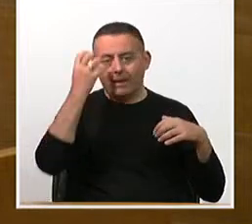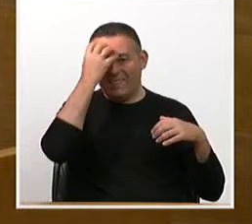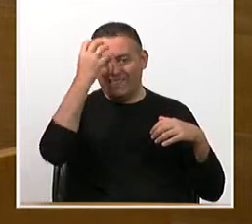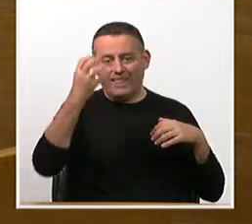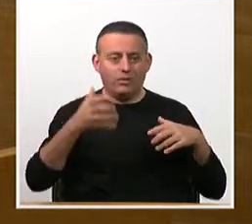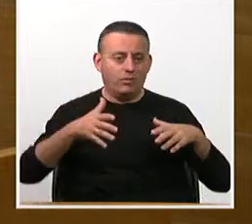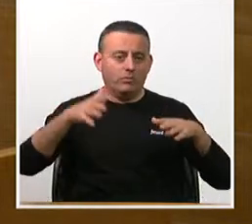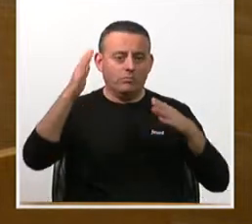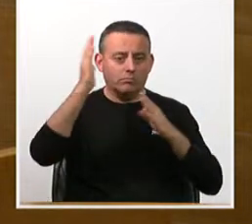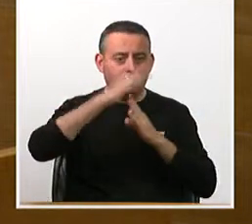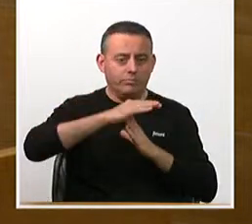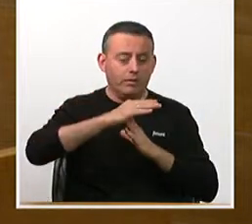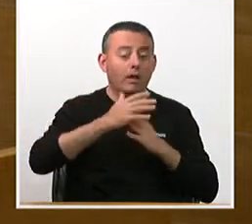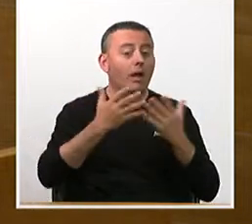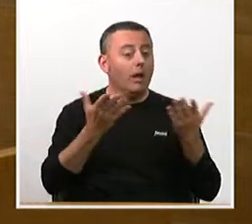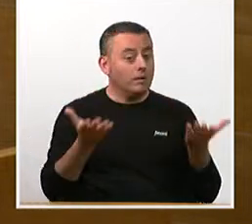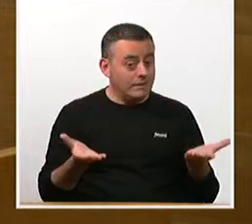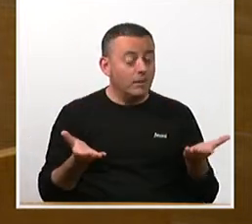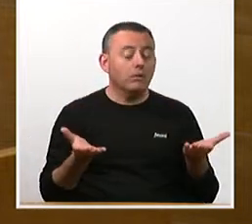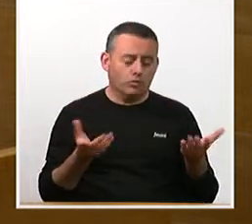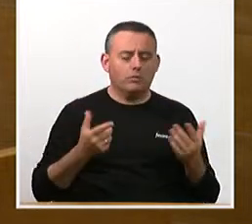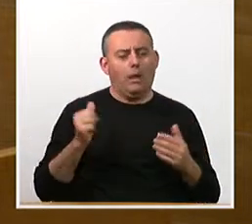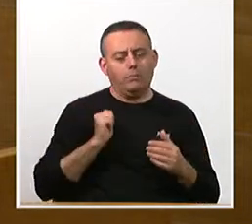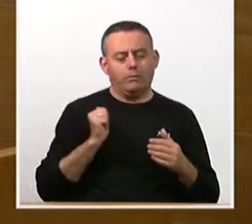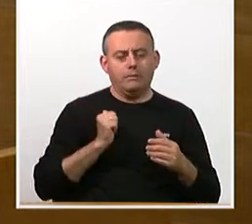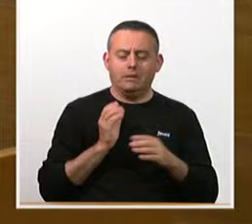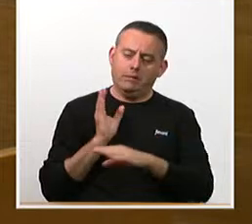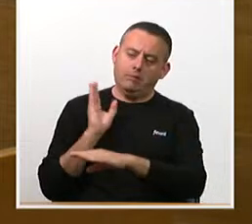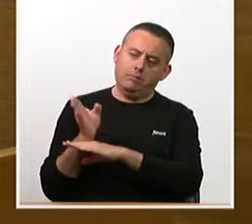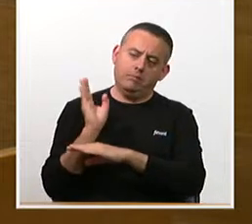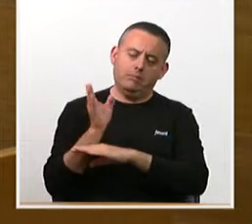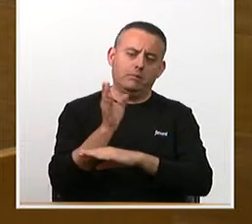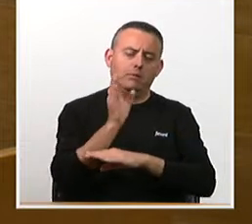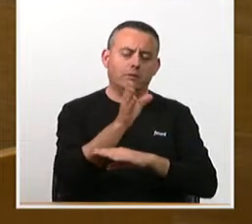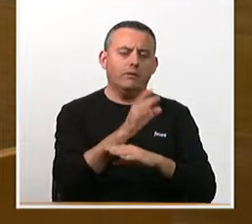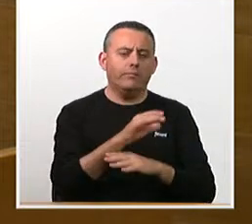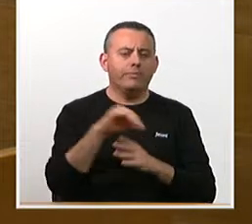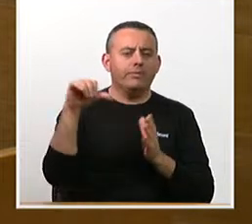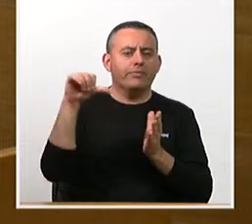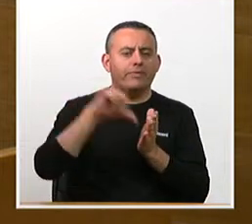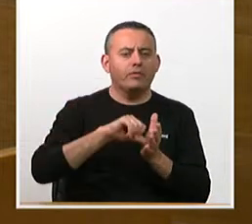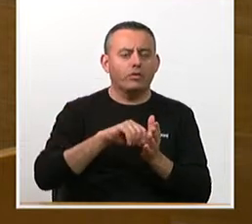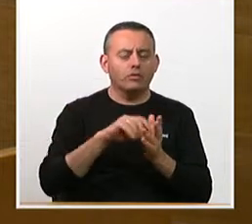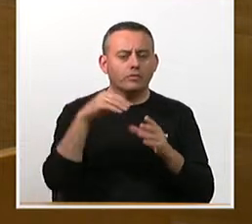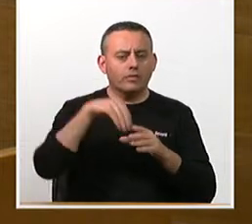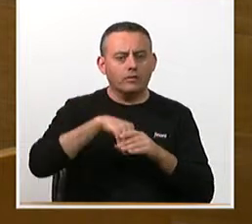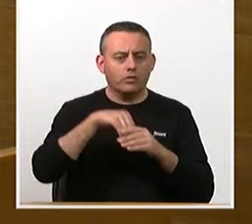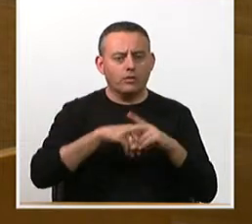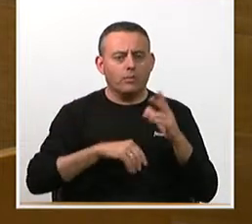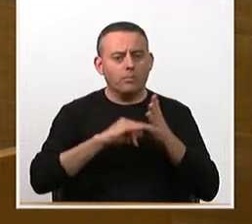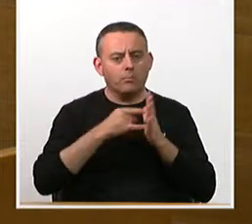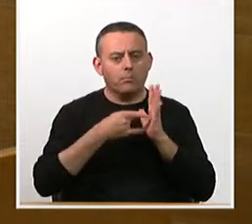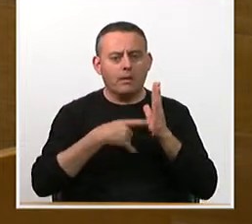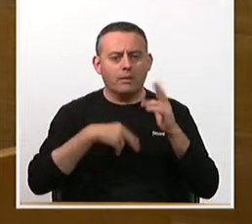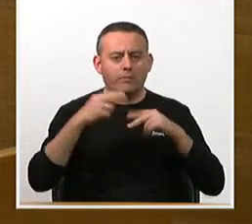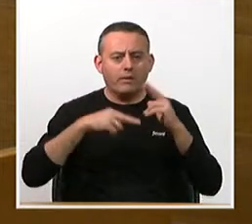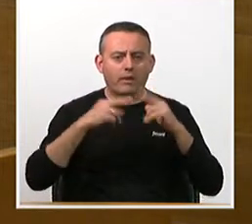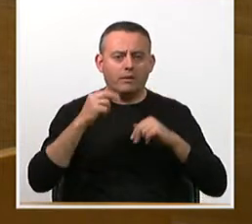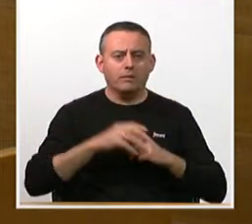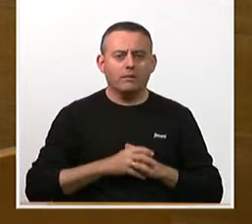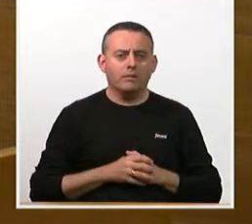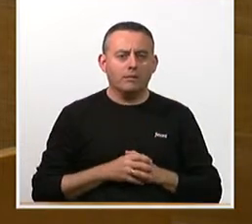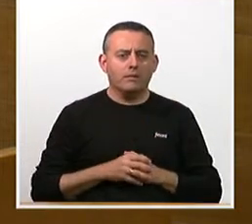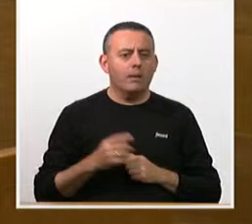de visitar que est incl en elic el primer que